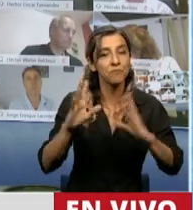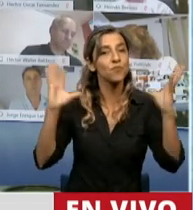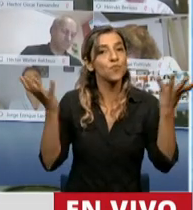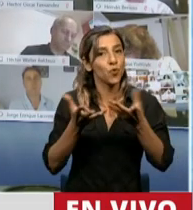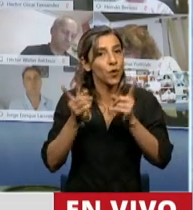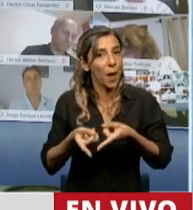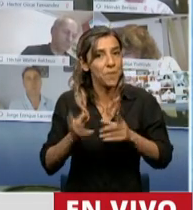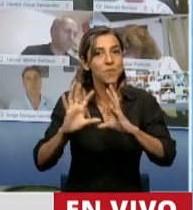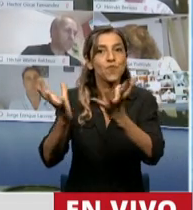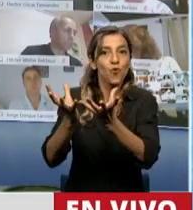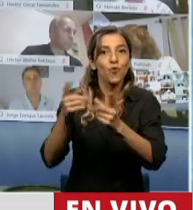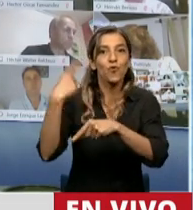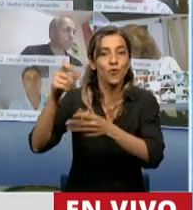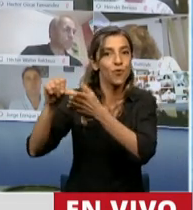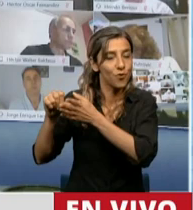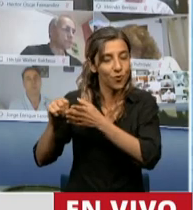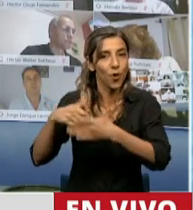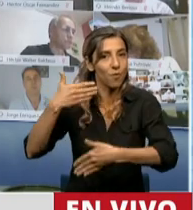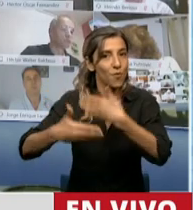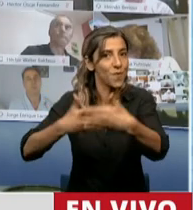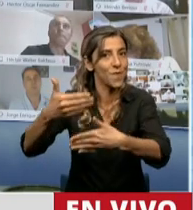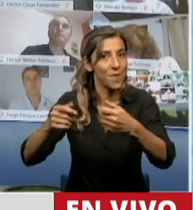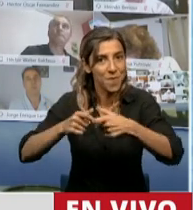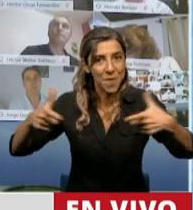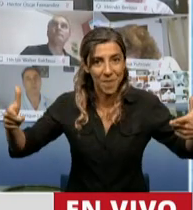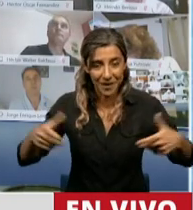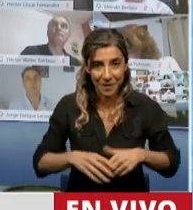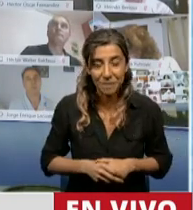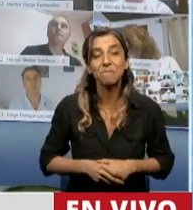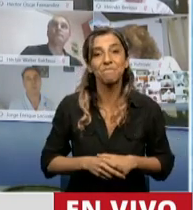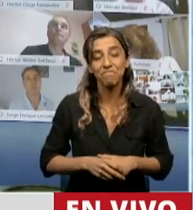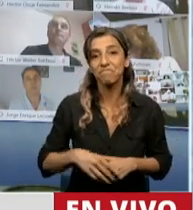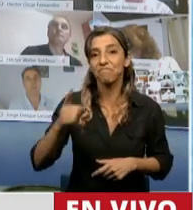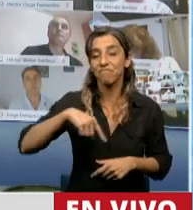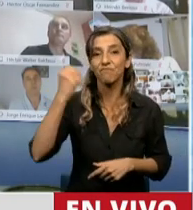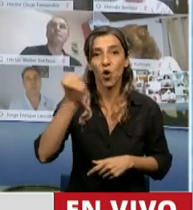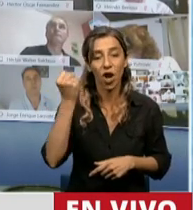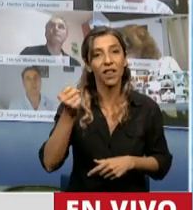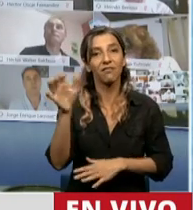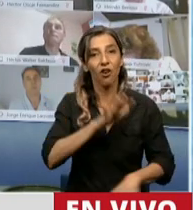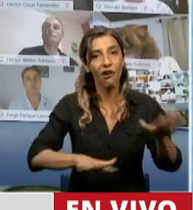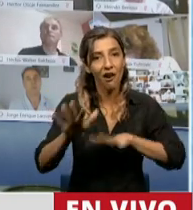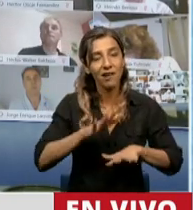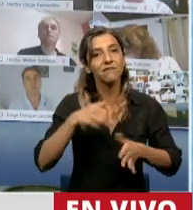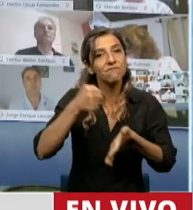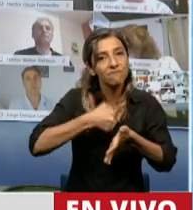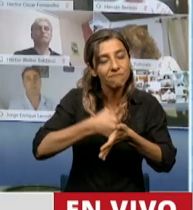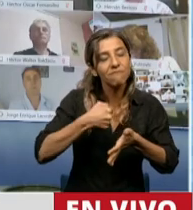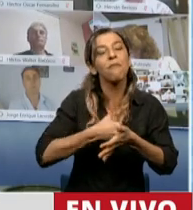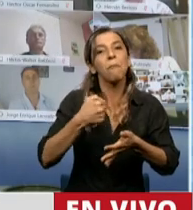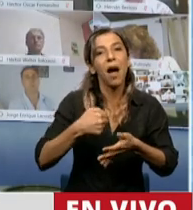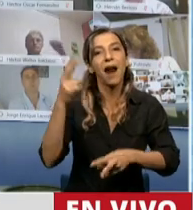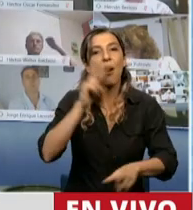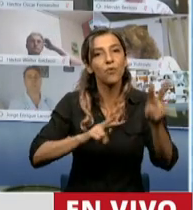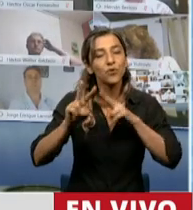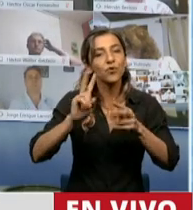que realmente dar peleas y también no solo contra aquellos que impiden este tipo de transformaciones, sino contra aquellas